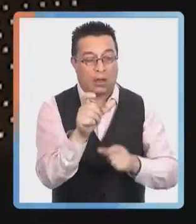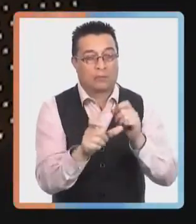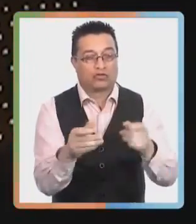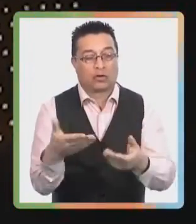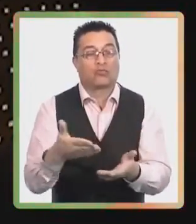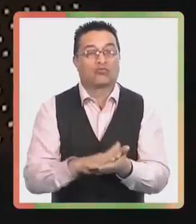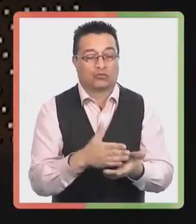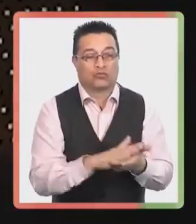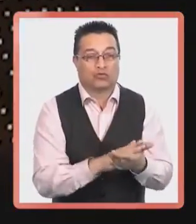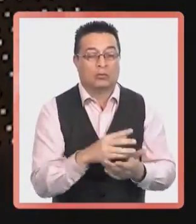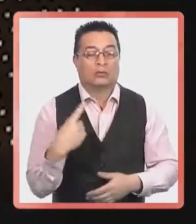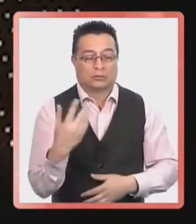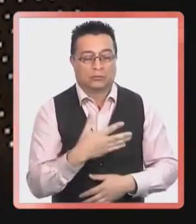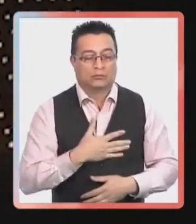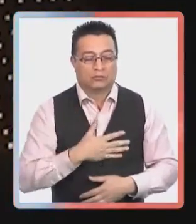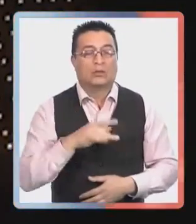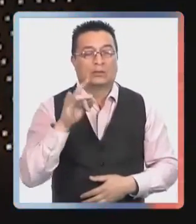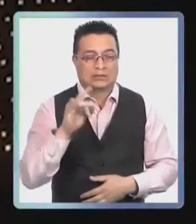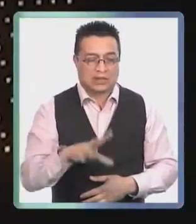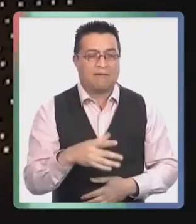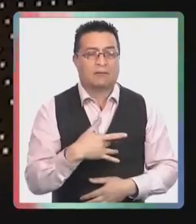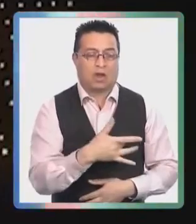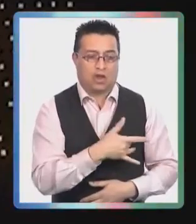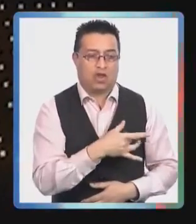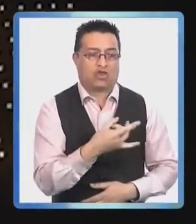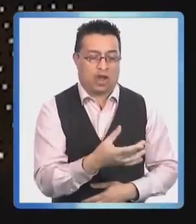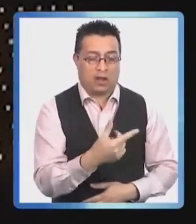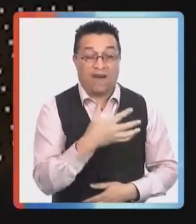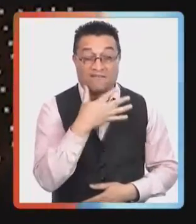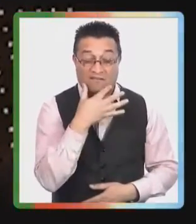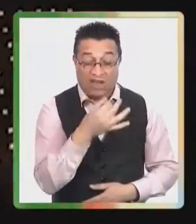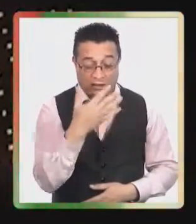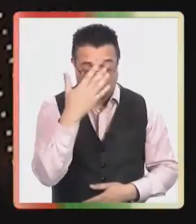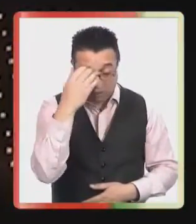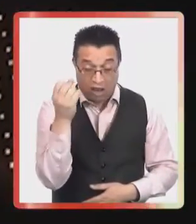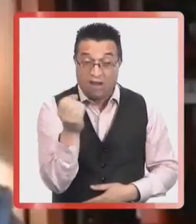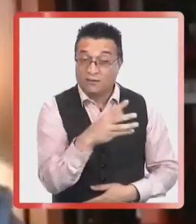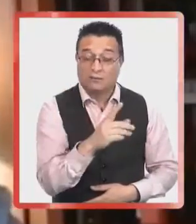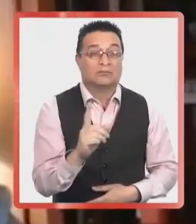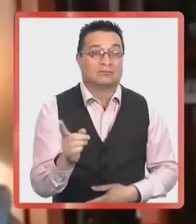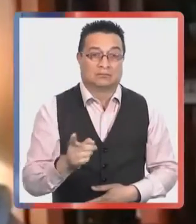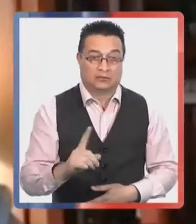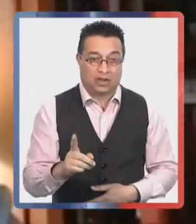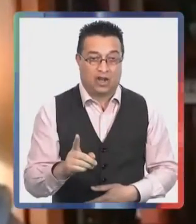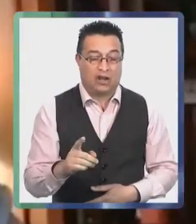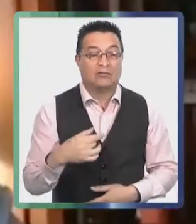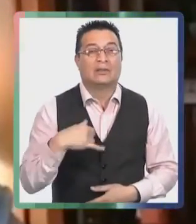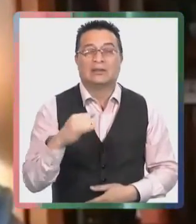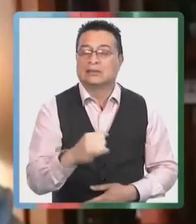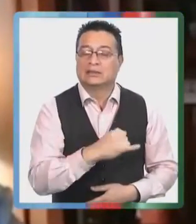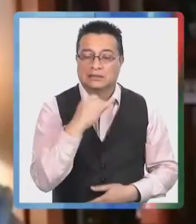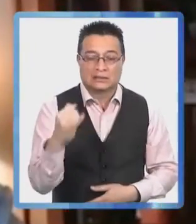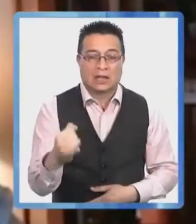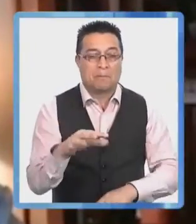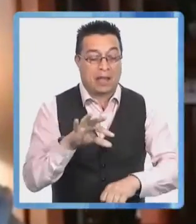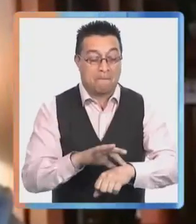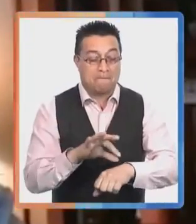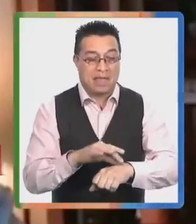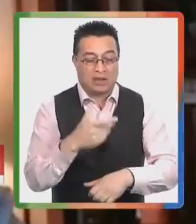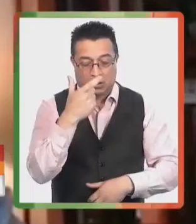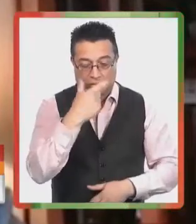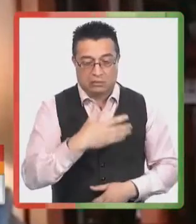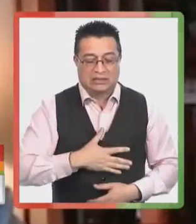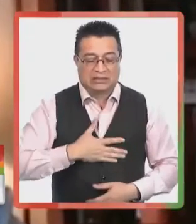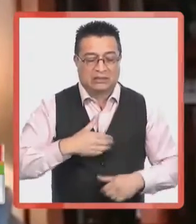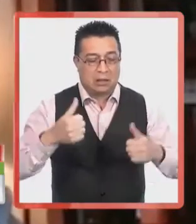había muerto. Nosotros reconocemos que el dolor no es fácil de superar y que siempre el médico se